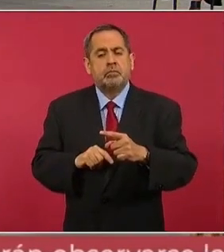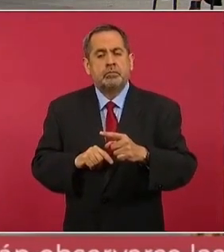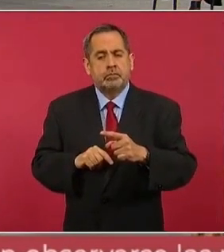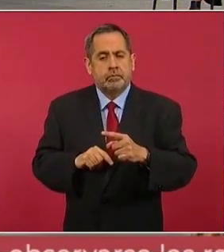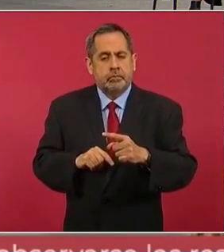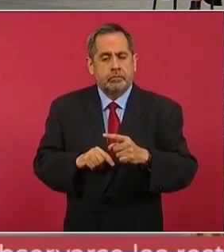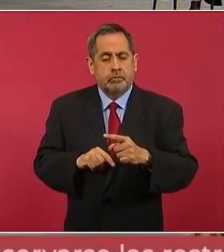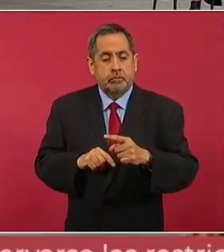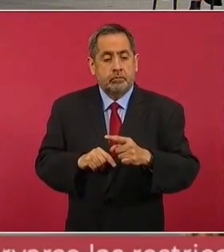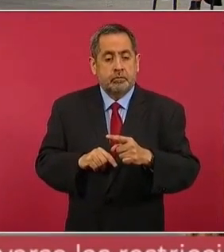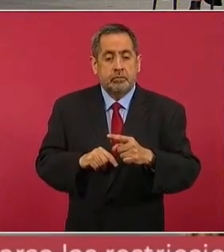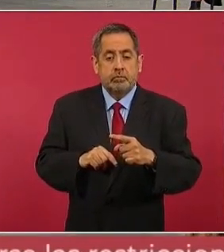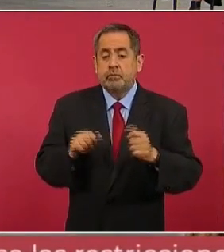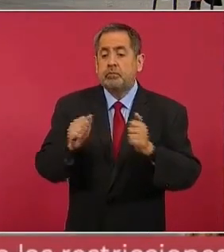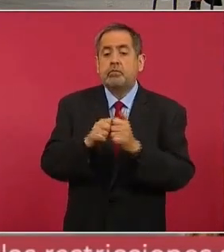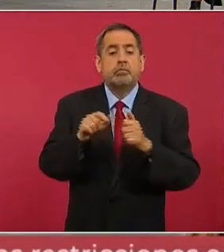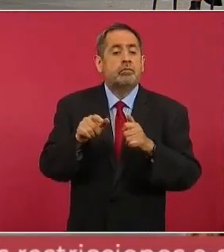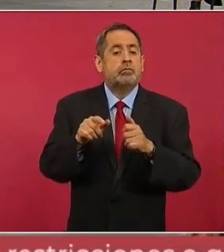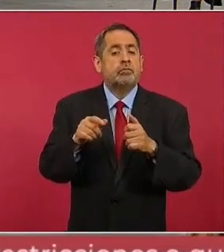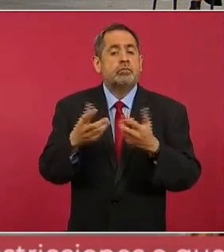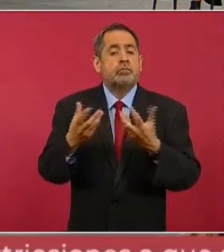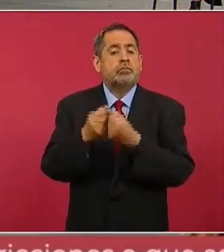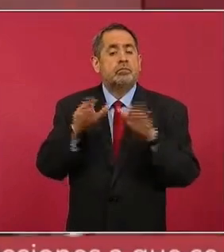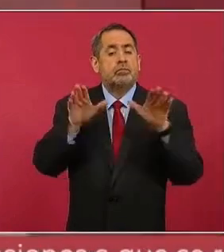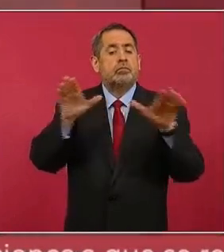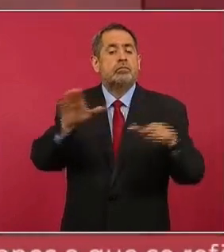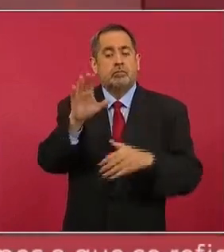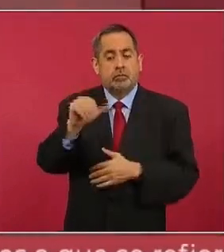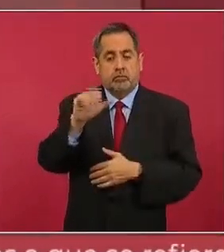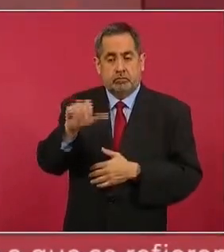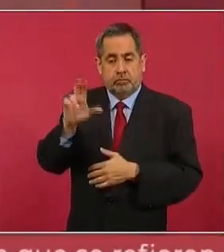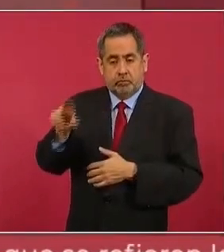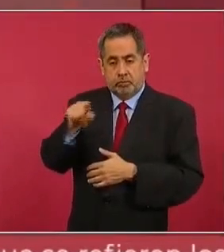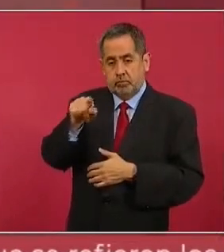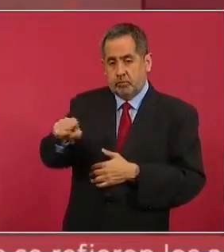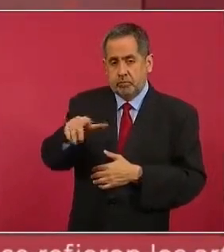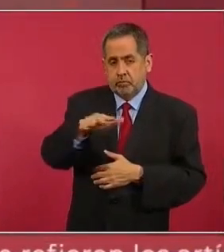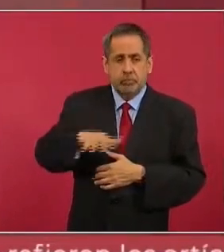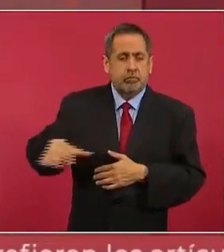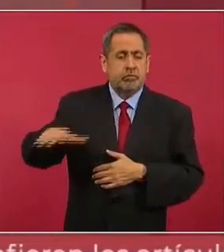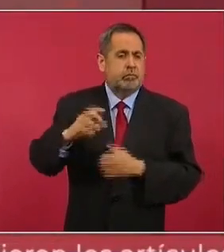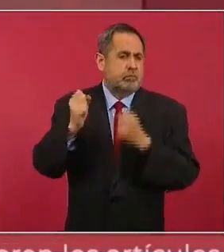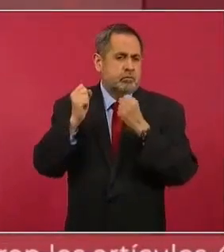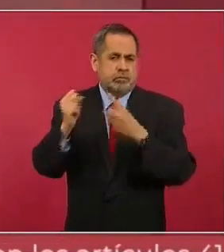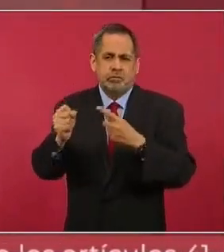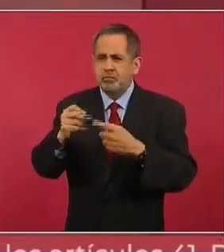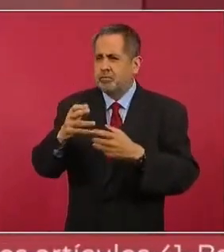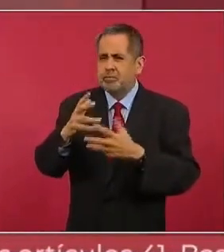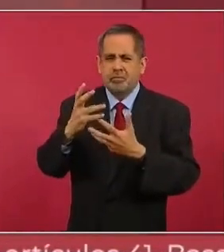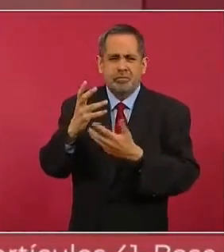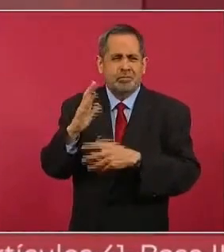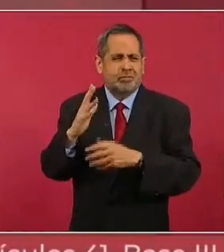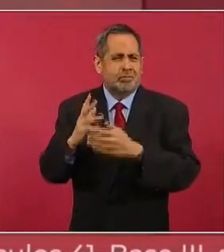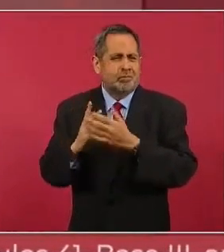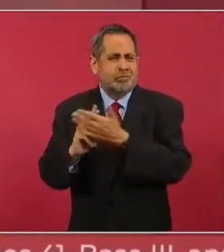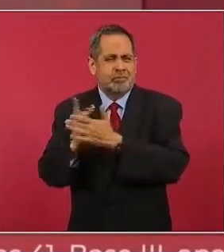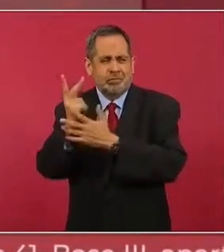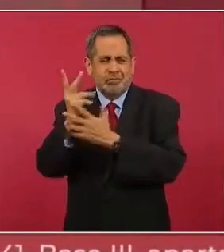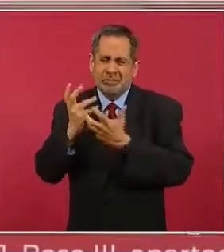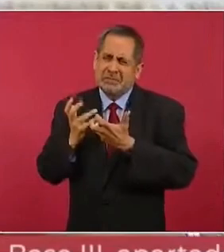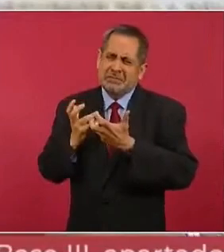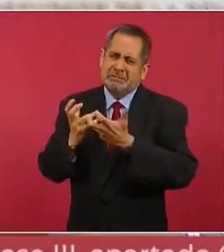ahí junto al aeropuerto de Cancún, una zona de manglares, nada más que en ese entonces